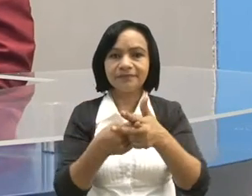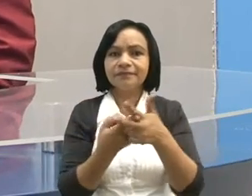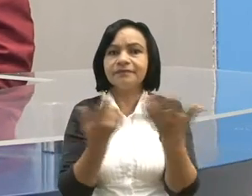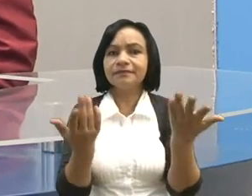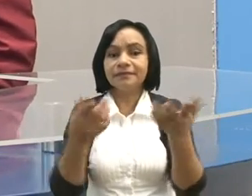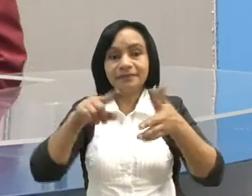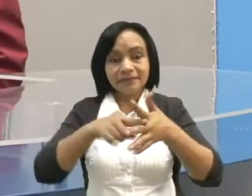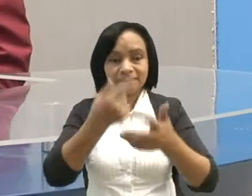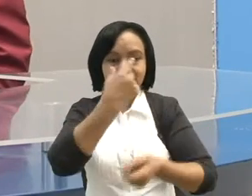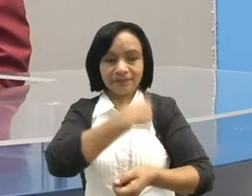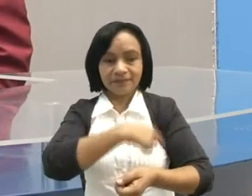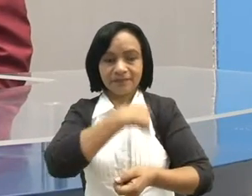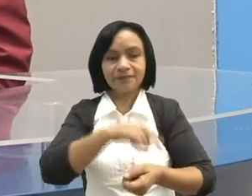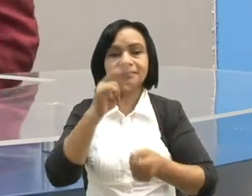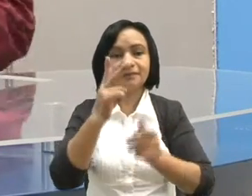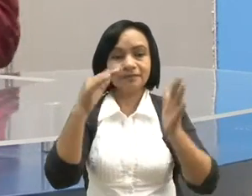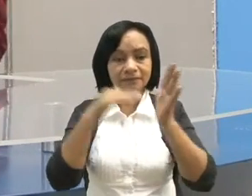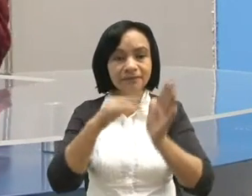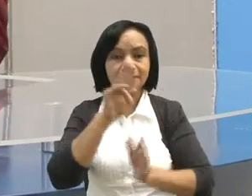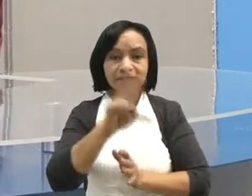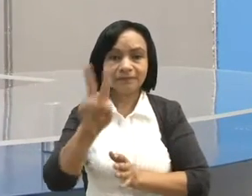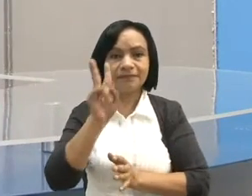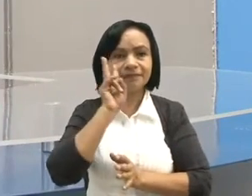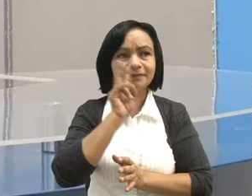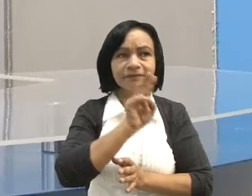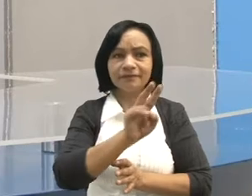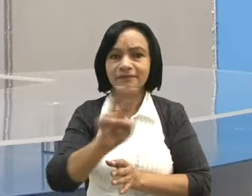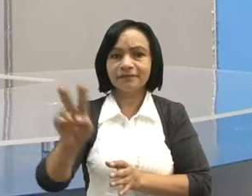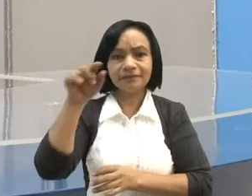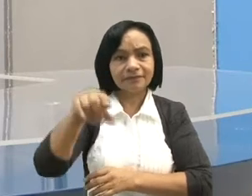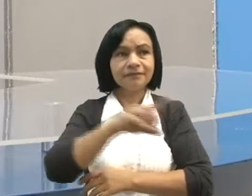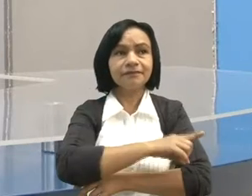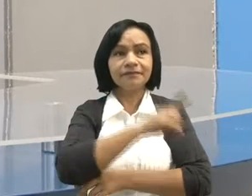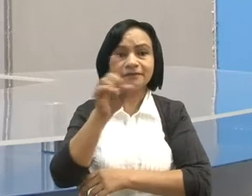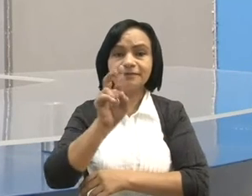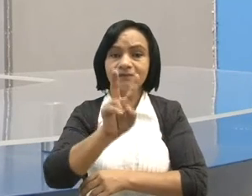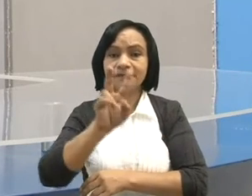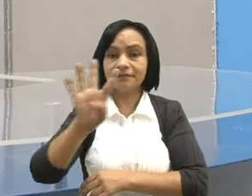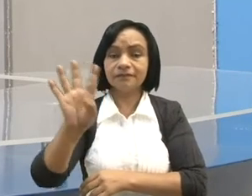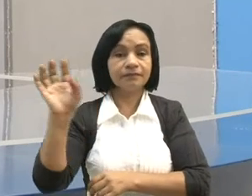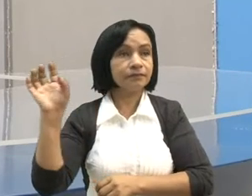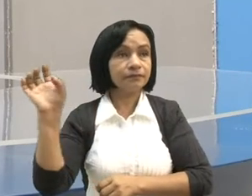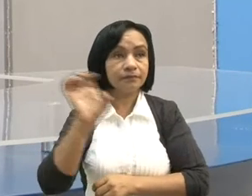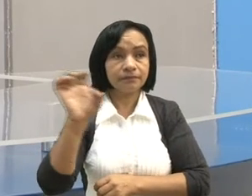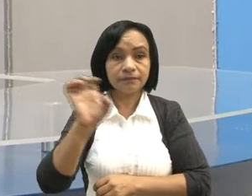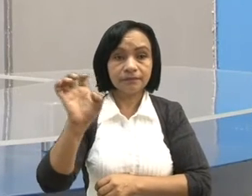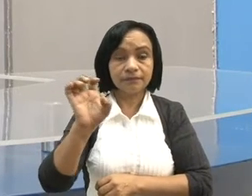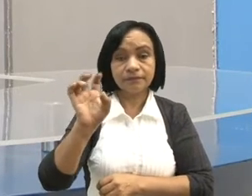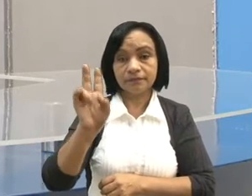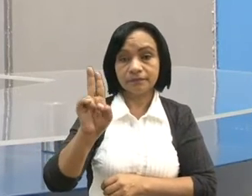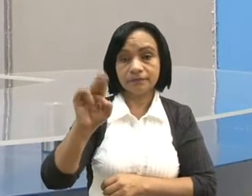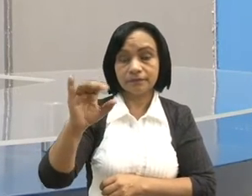el inicio del año escolar. Y mira esas casualidades. Hoy, 24 de enero, la UNESCO